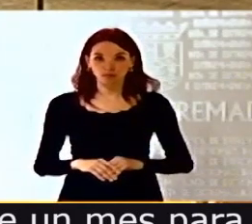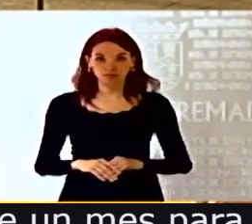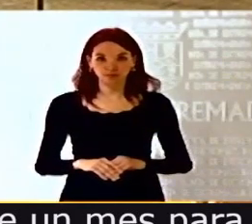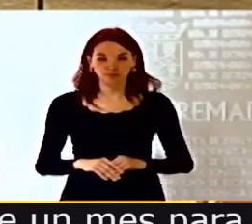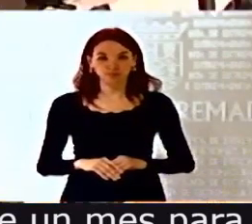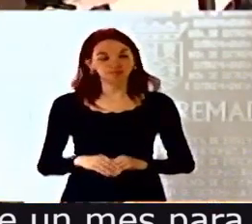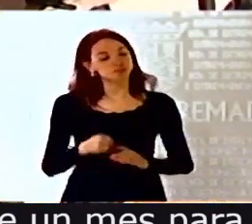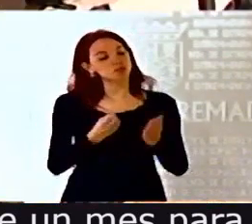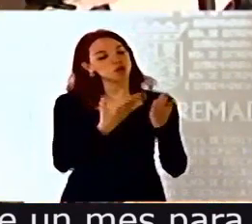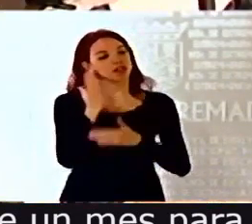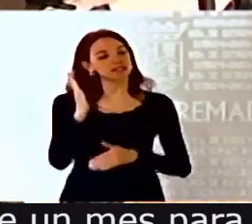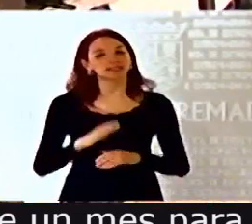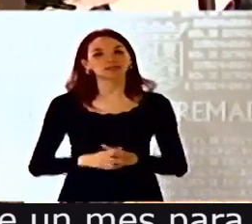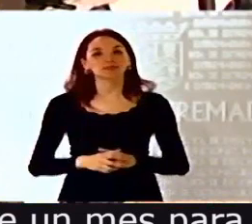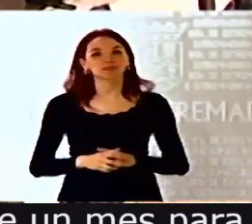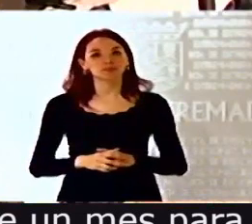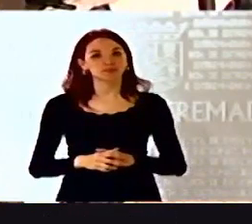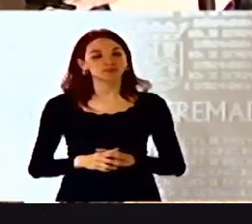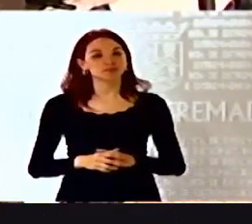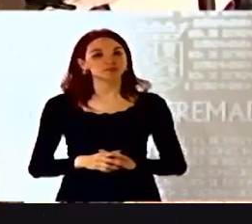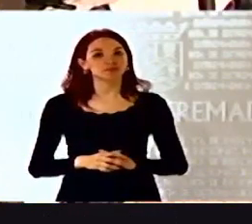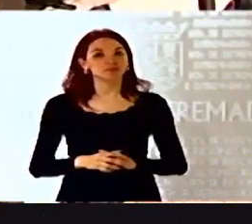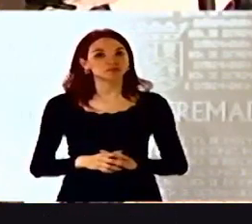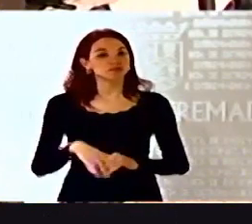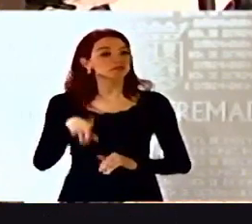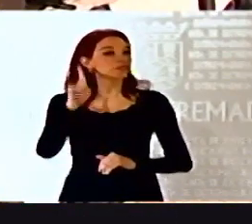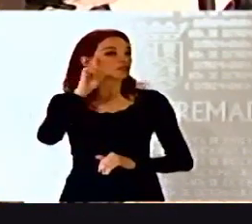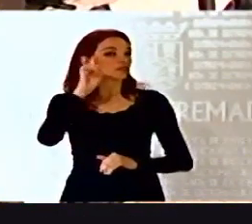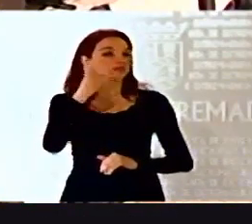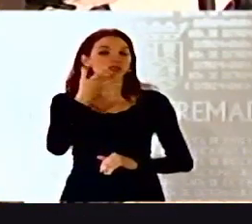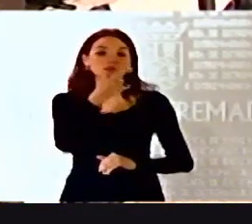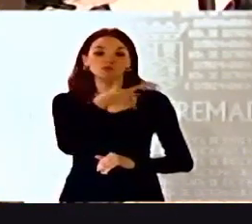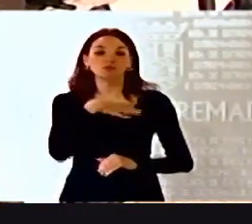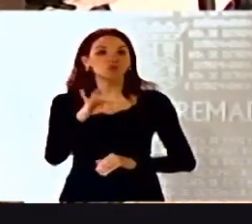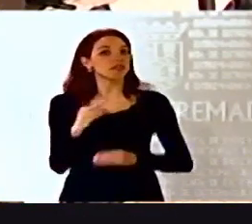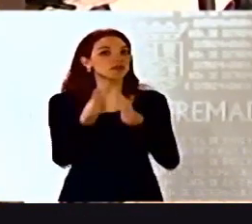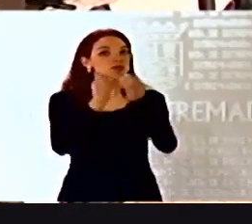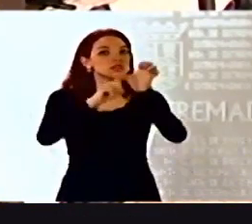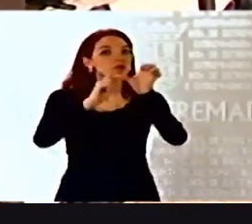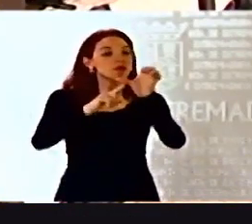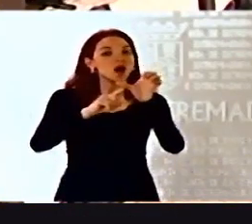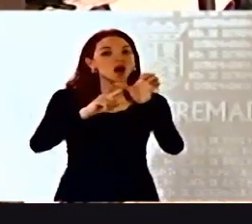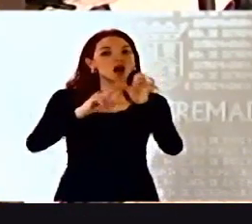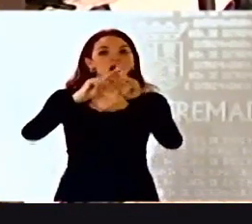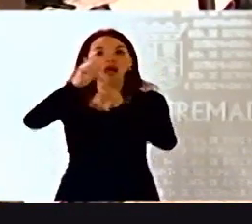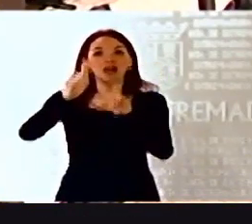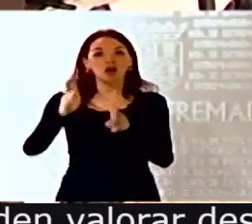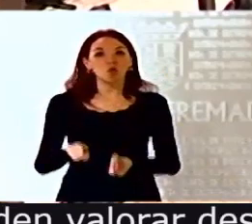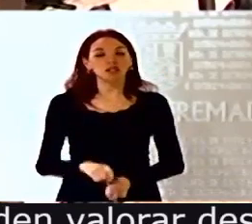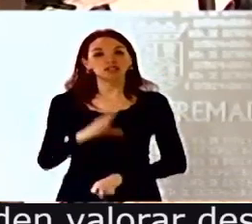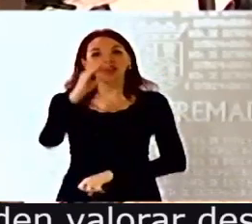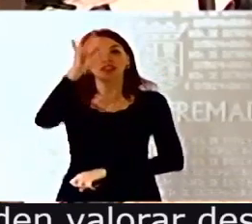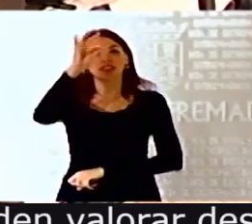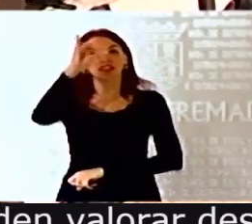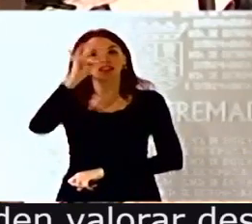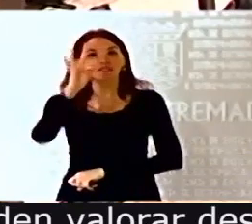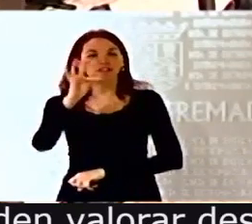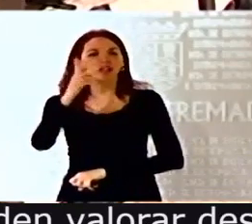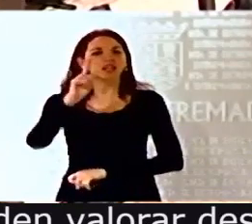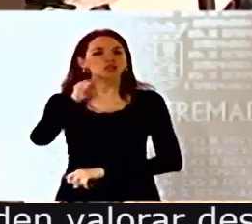Sí, buenos días. Buenos días. Simplemente, no sé si nos pueden valorar desde la Junta la encuesta del CIS que se ha publicado hoy sobre el resultado